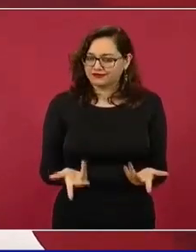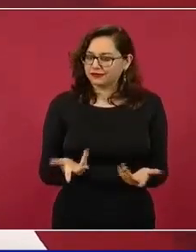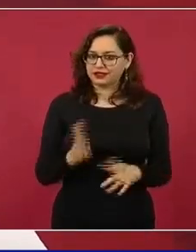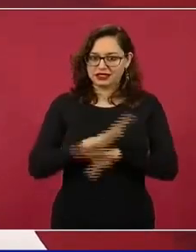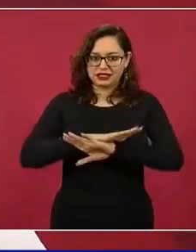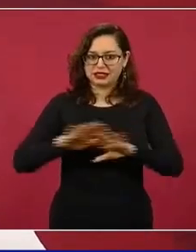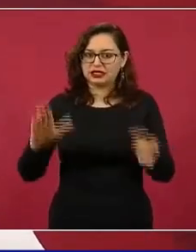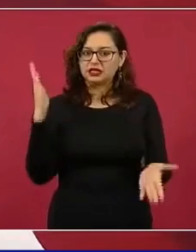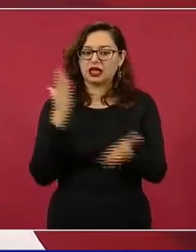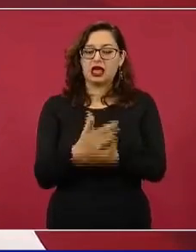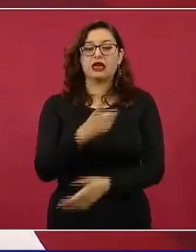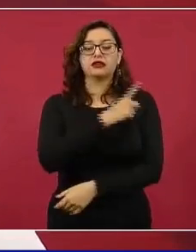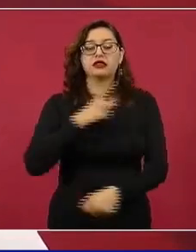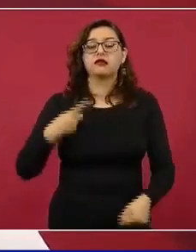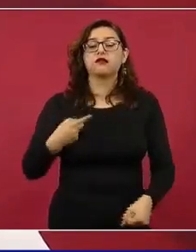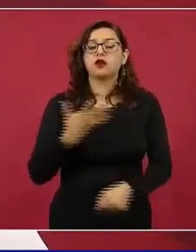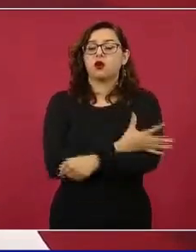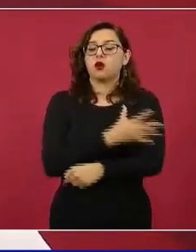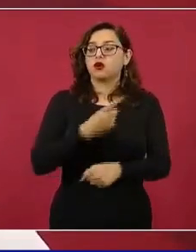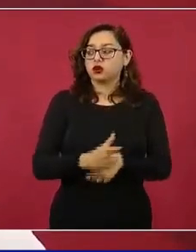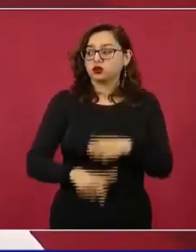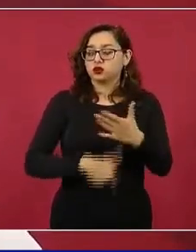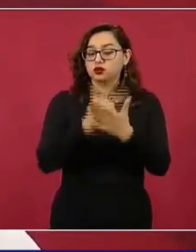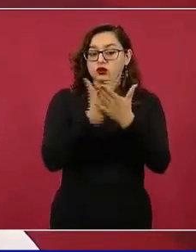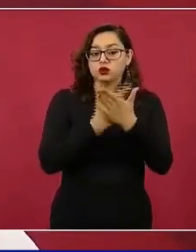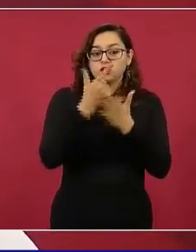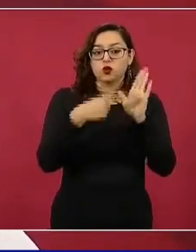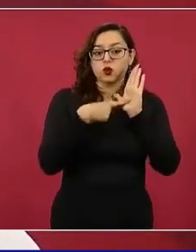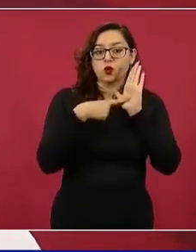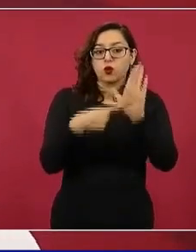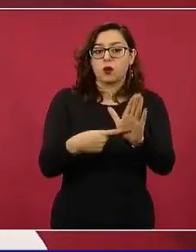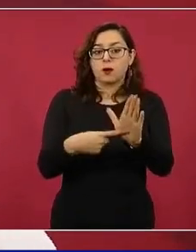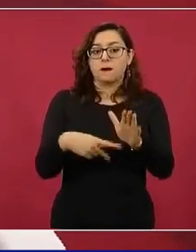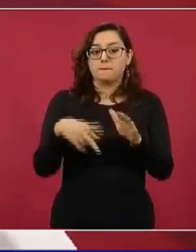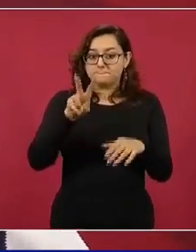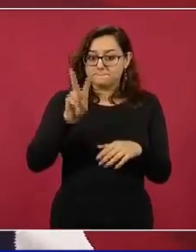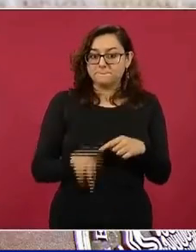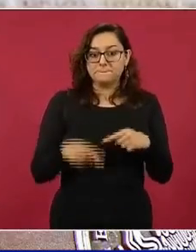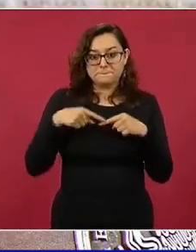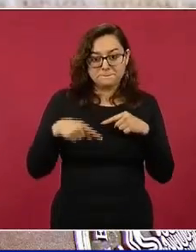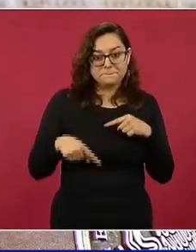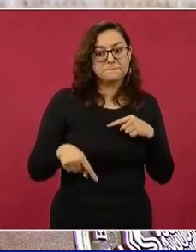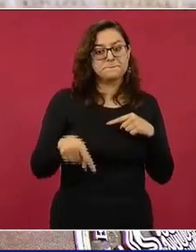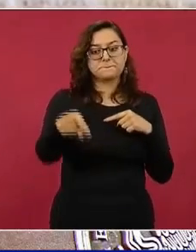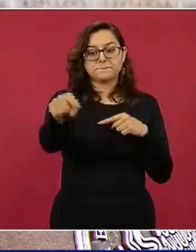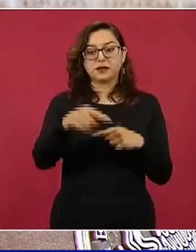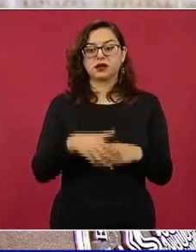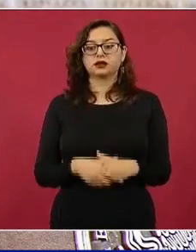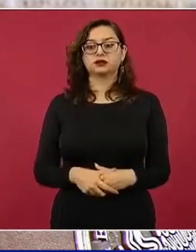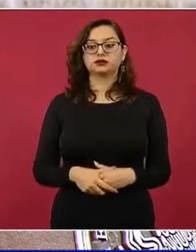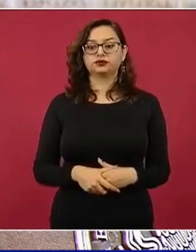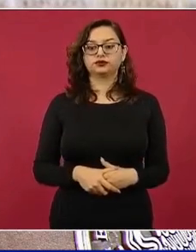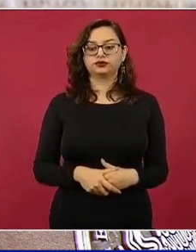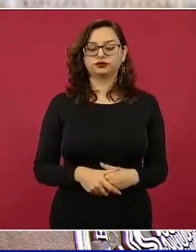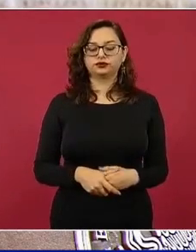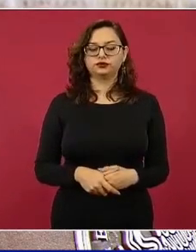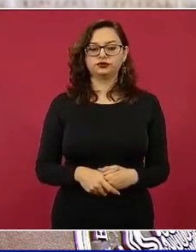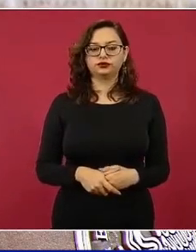una práctica prioritaria y permanente durante mi gestión. La auditoría